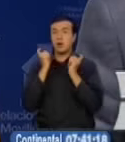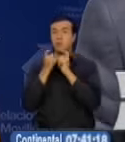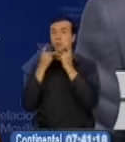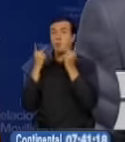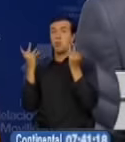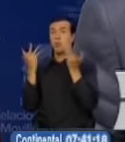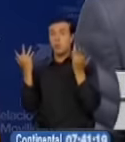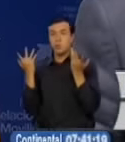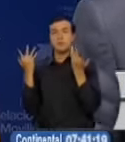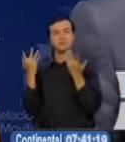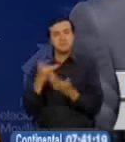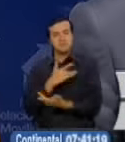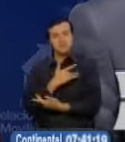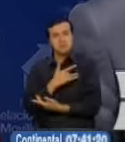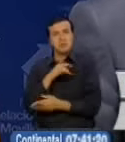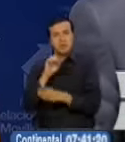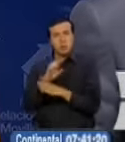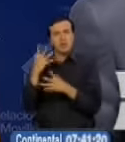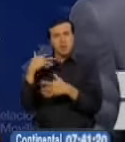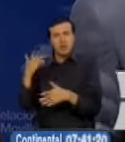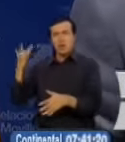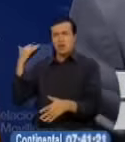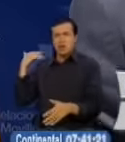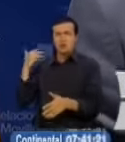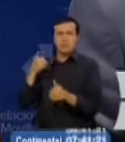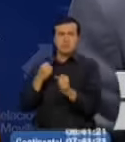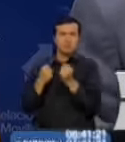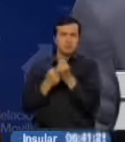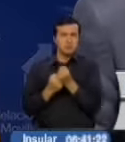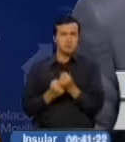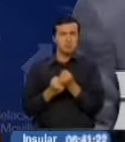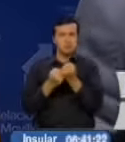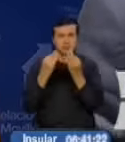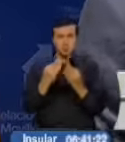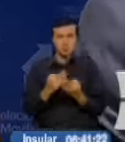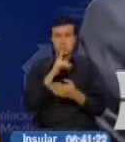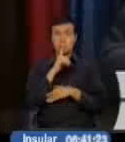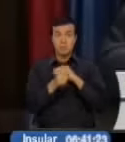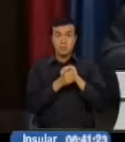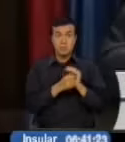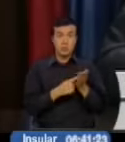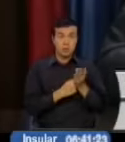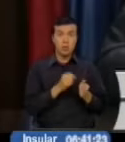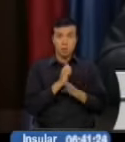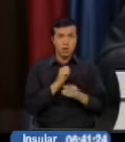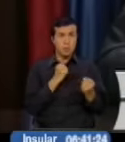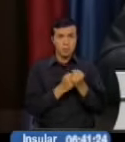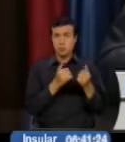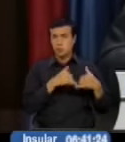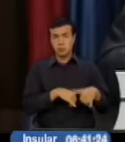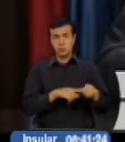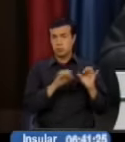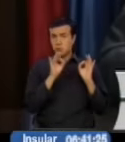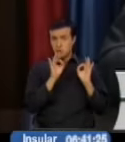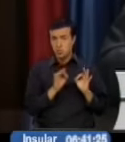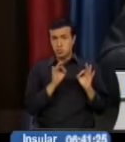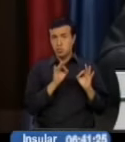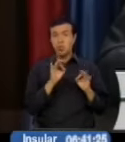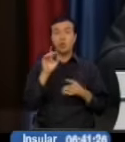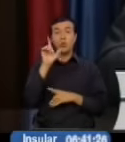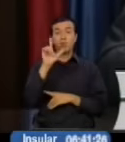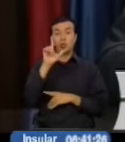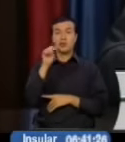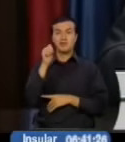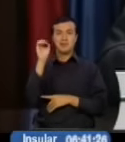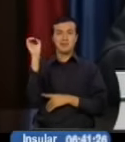El Ecuador viene acompañando la fase, quizás podríamos llamarla secreta. Colombianos. Y fue hasta este lunes